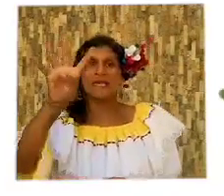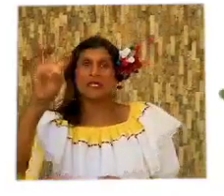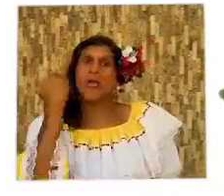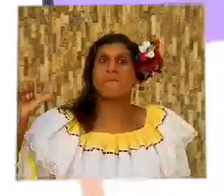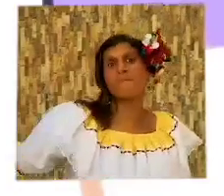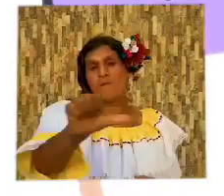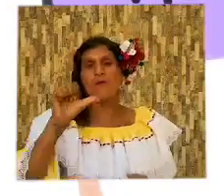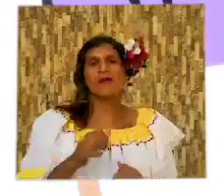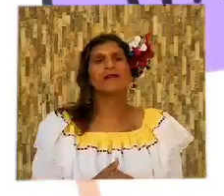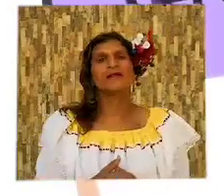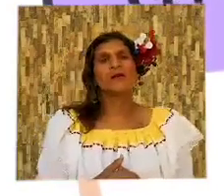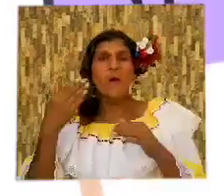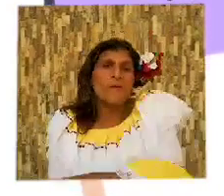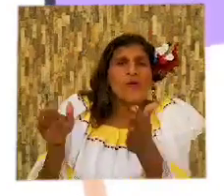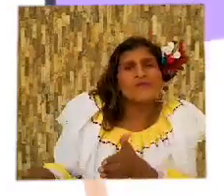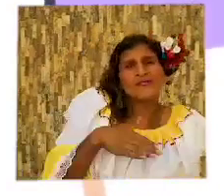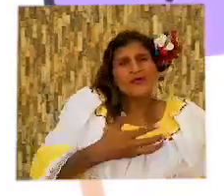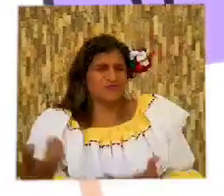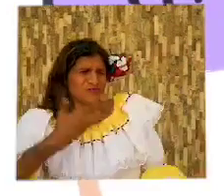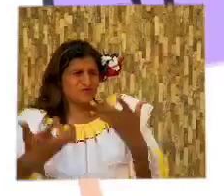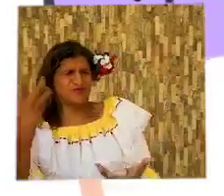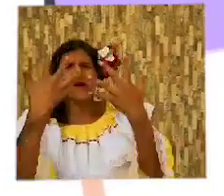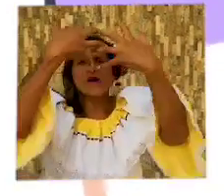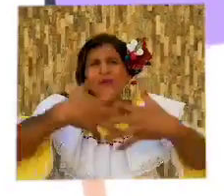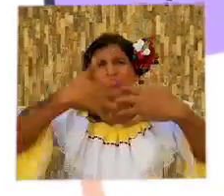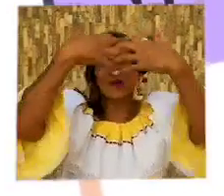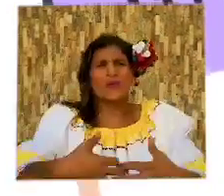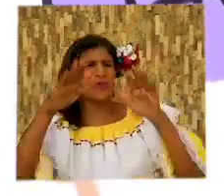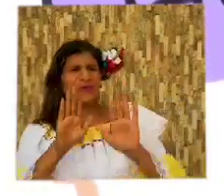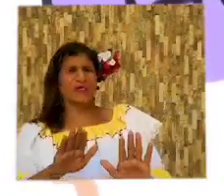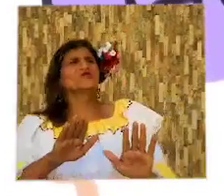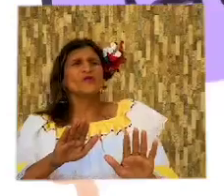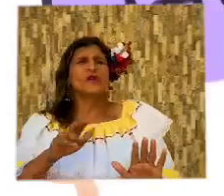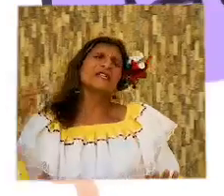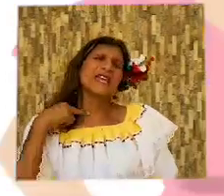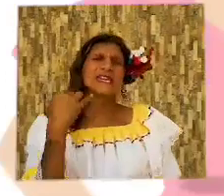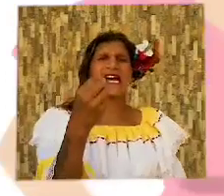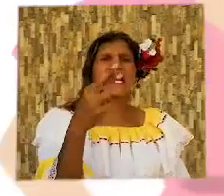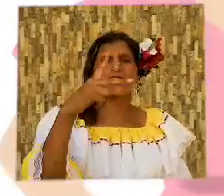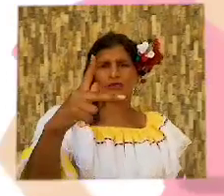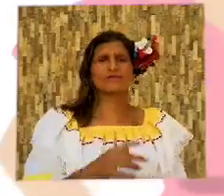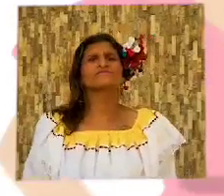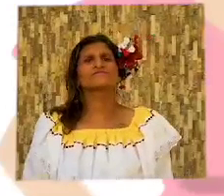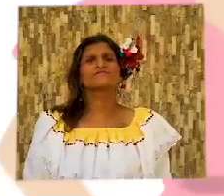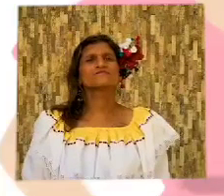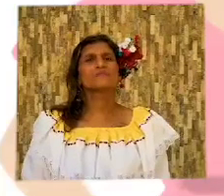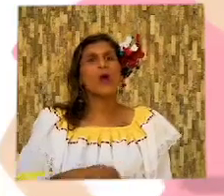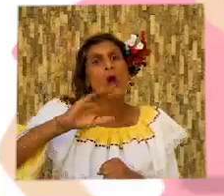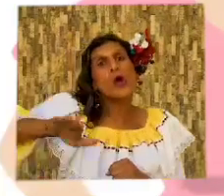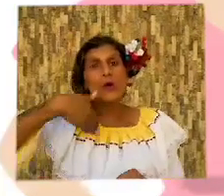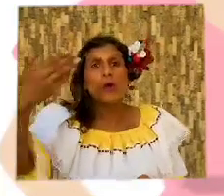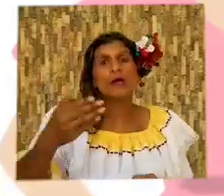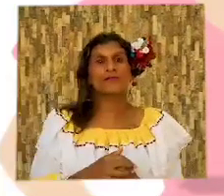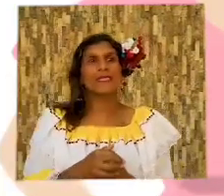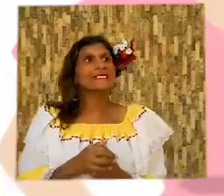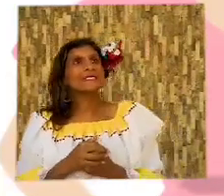se declararan en huelga en su lugar de trabajo. ¡Qué tragedia tan horrible! Lo que buscaban estas muchachas era mermarle